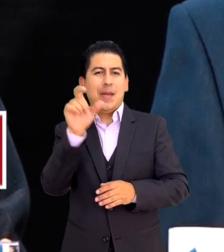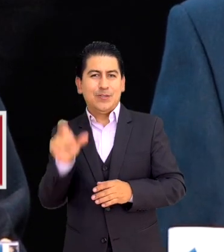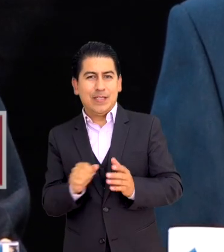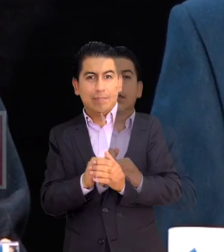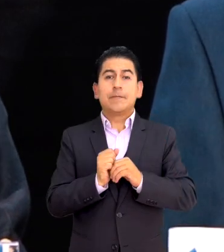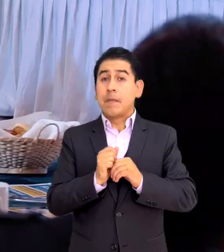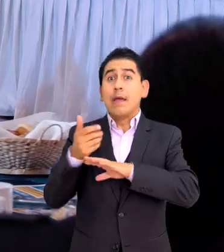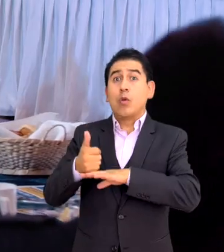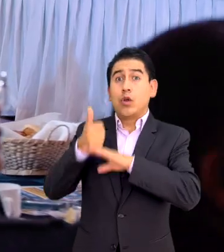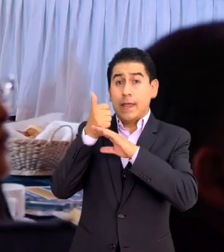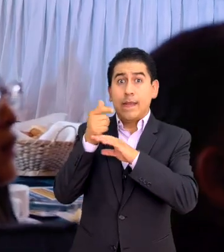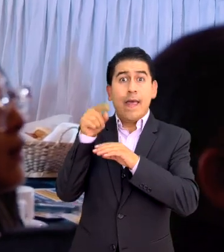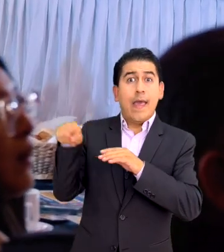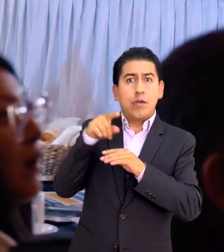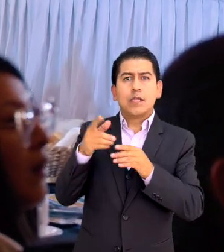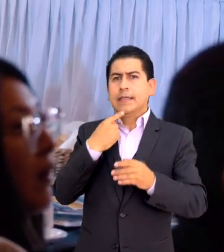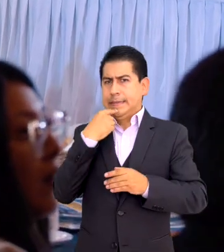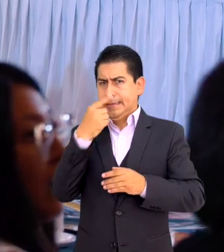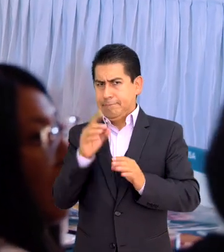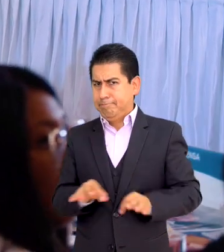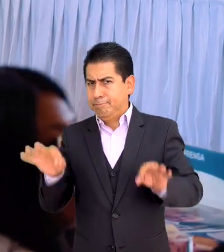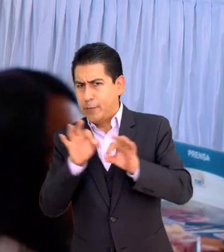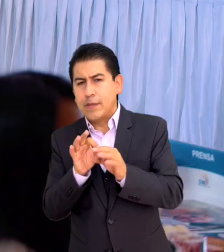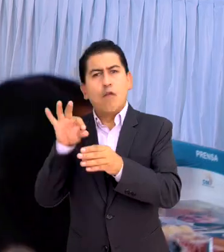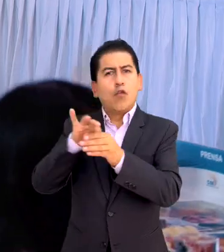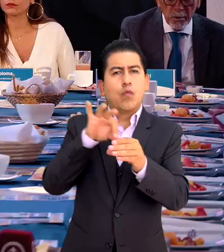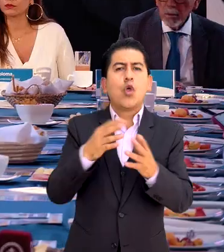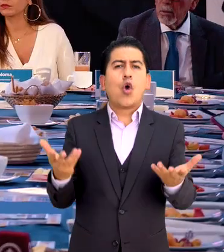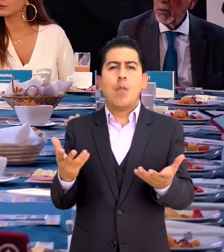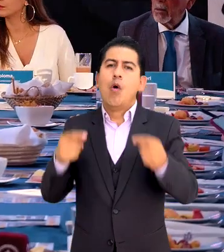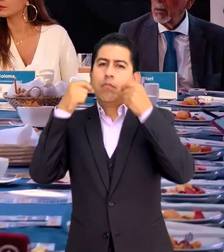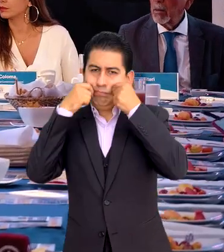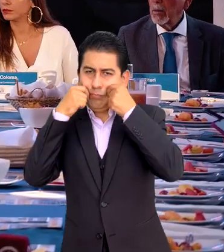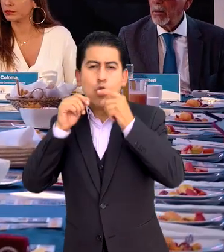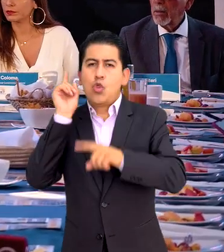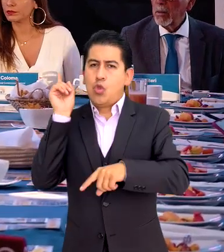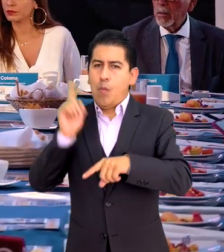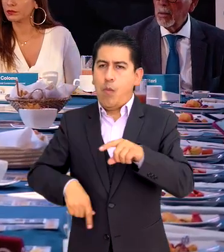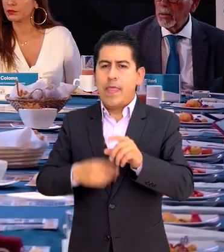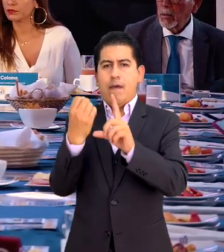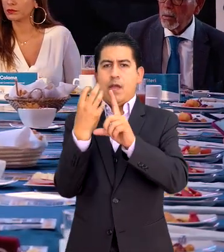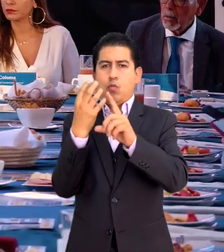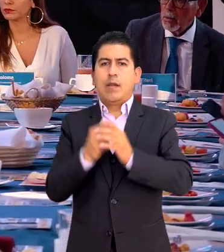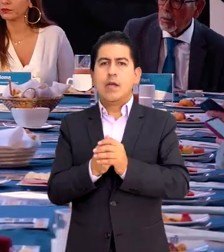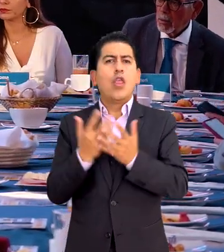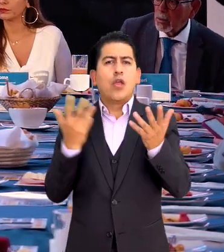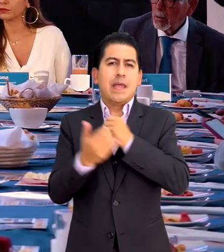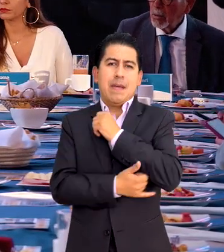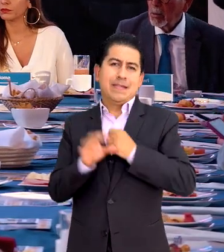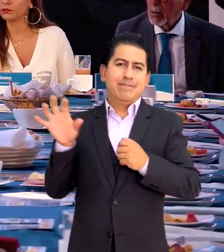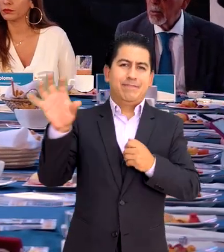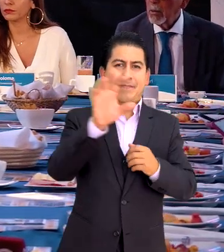429.165 electores. Las autoridades electorales enfatizaron que la votación presencial será la única modalidad de